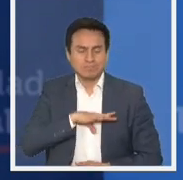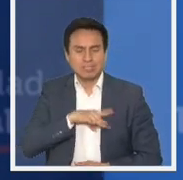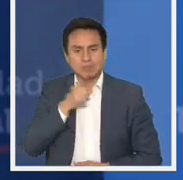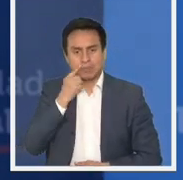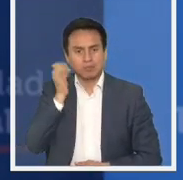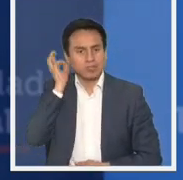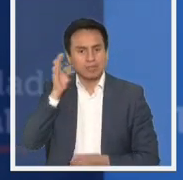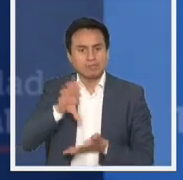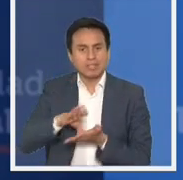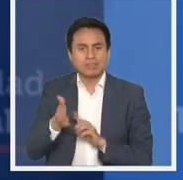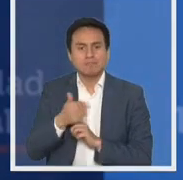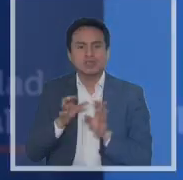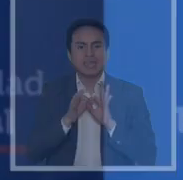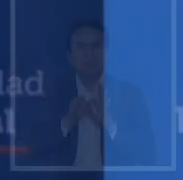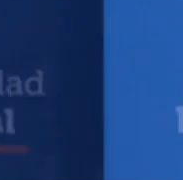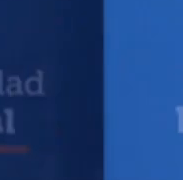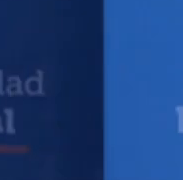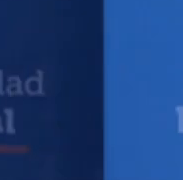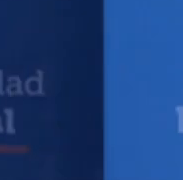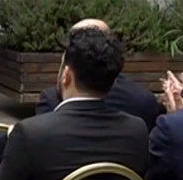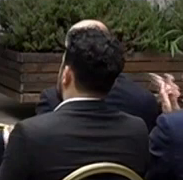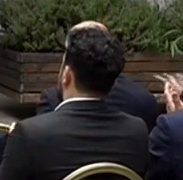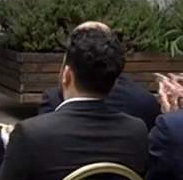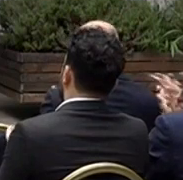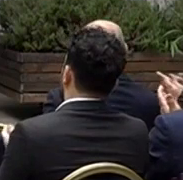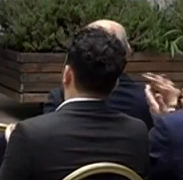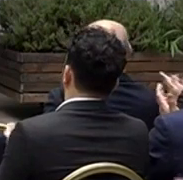chilenos y chileras de nuestra patria Muchas gracias